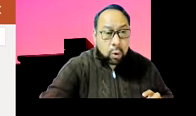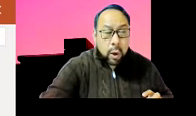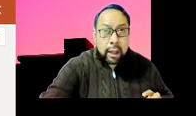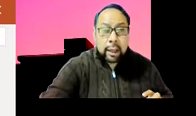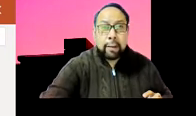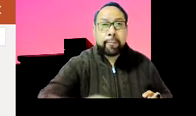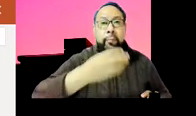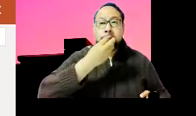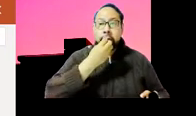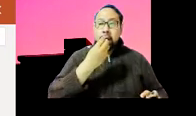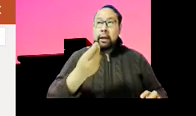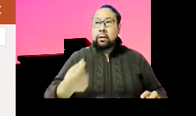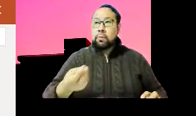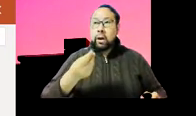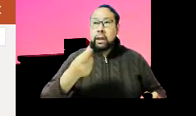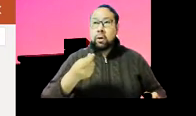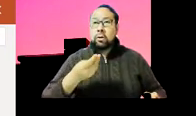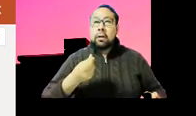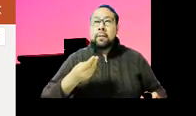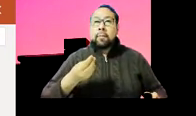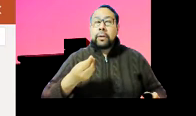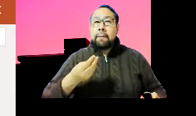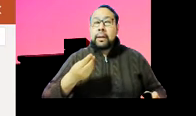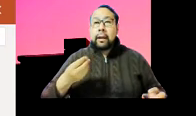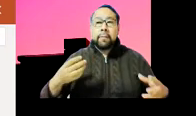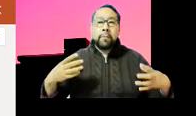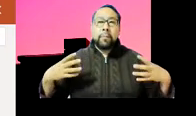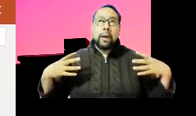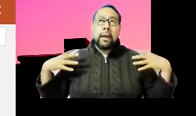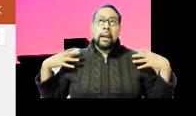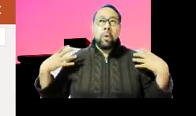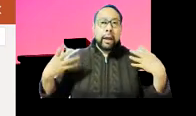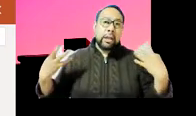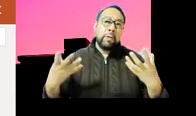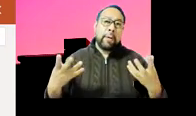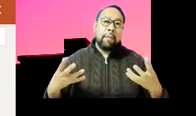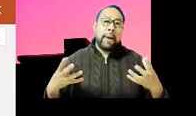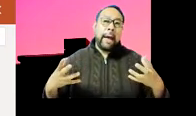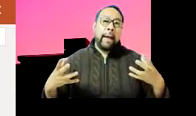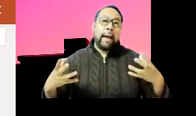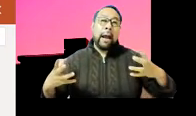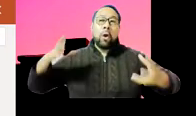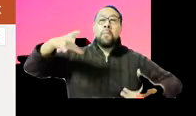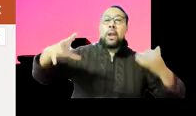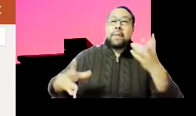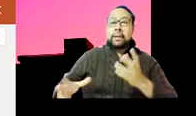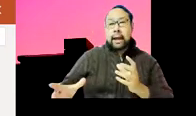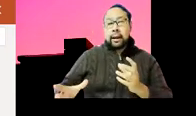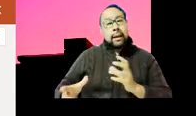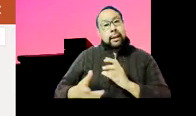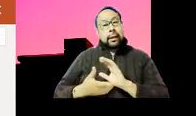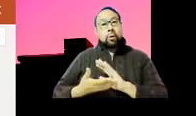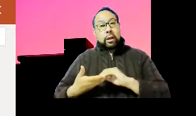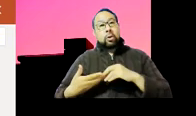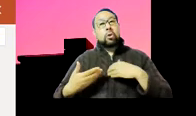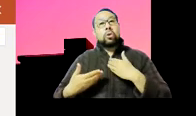aunque el lenguaje es muy rico, también el lenguaje no verbal va a